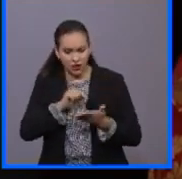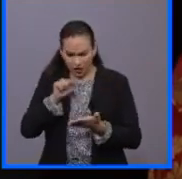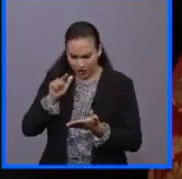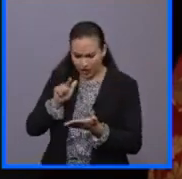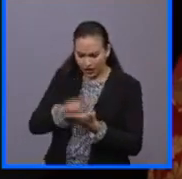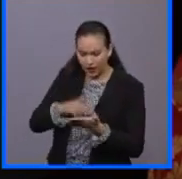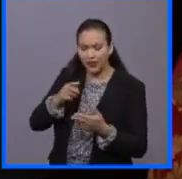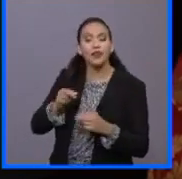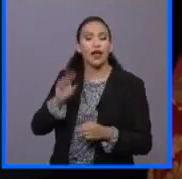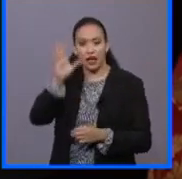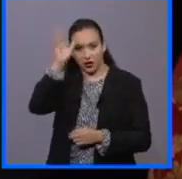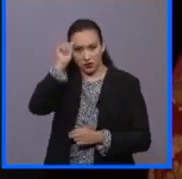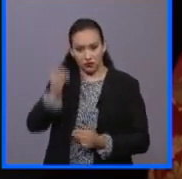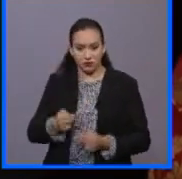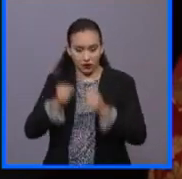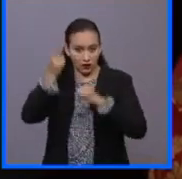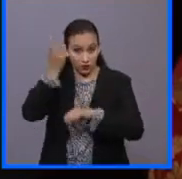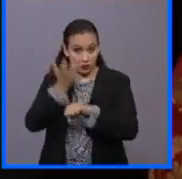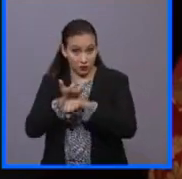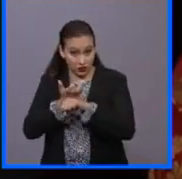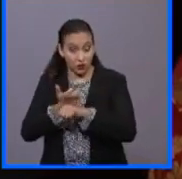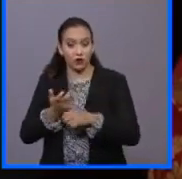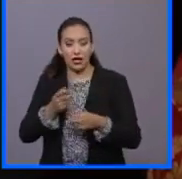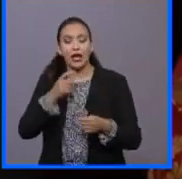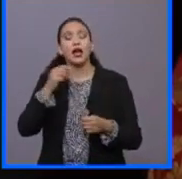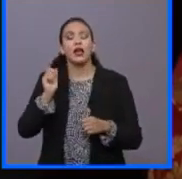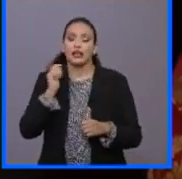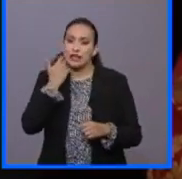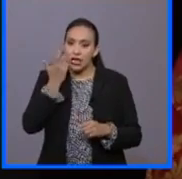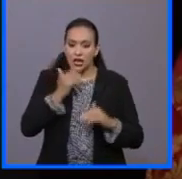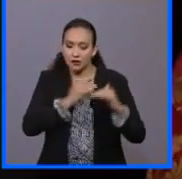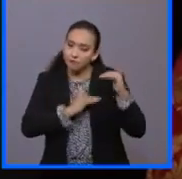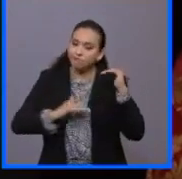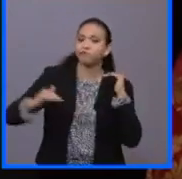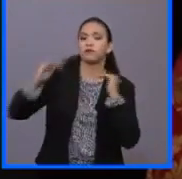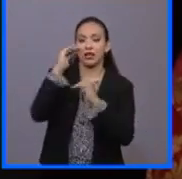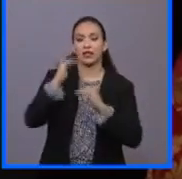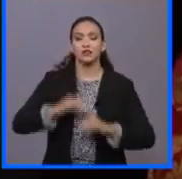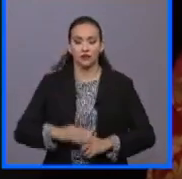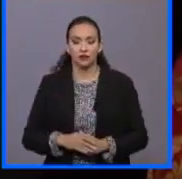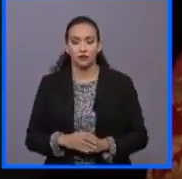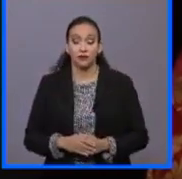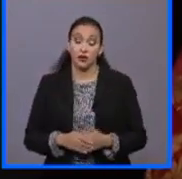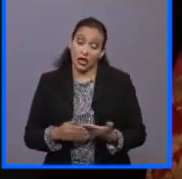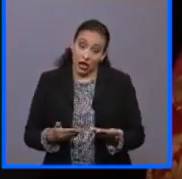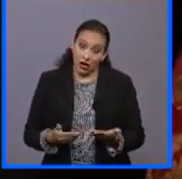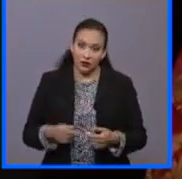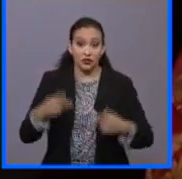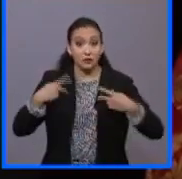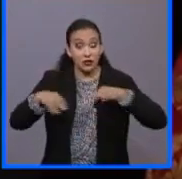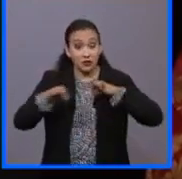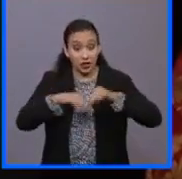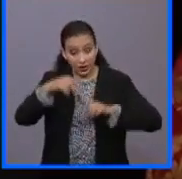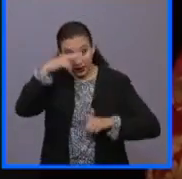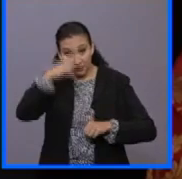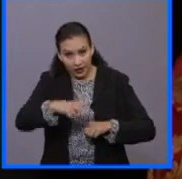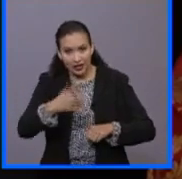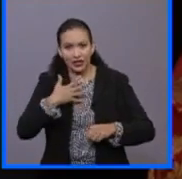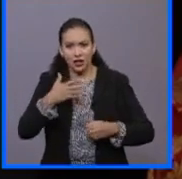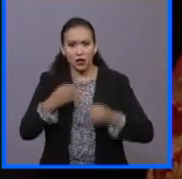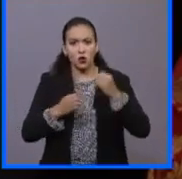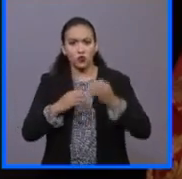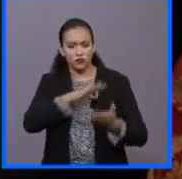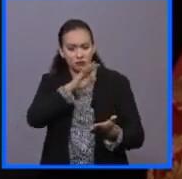TEMEC, siga siendo una historia de éxito. Reiteramos que si los trabajadores mexicanos tienen un sistema de